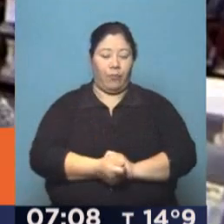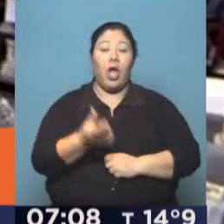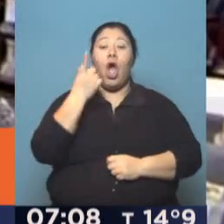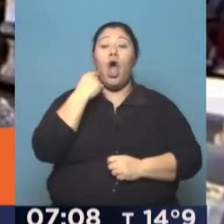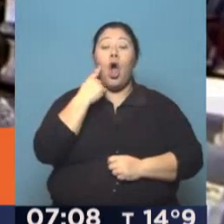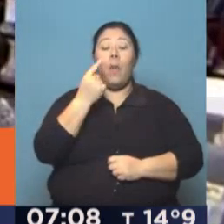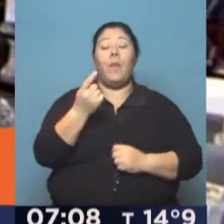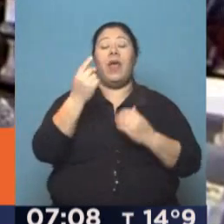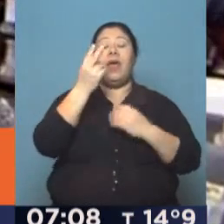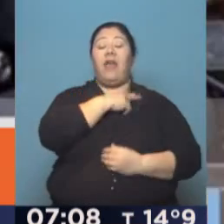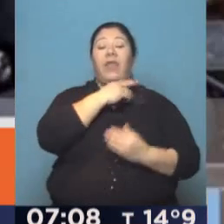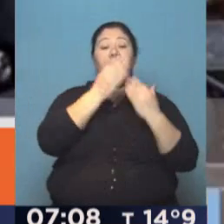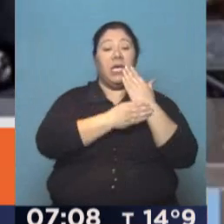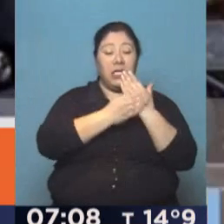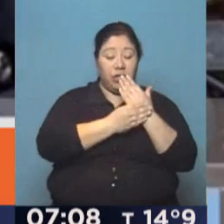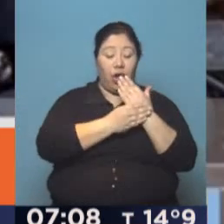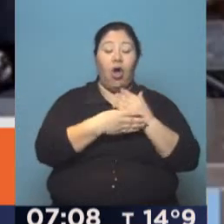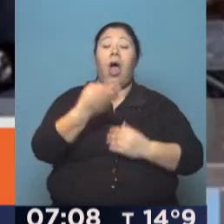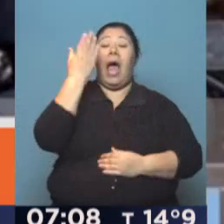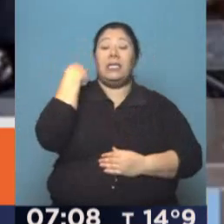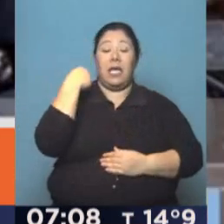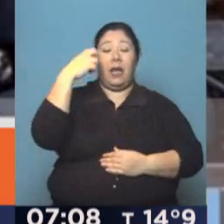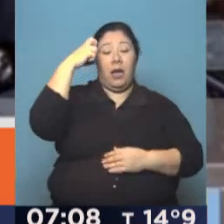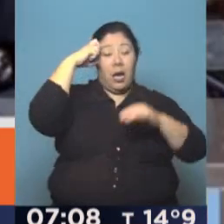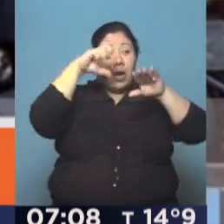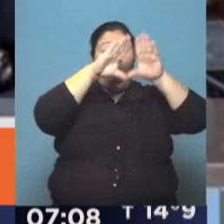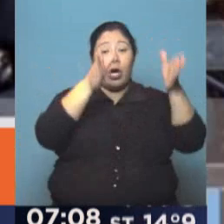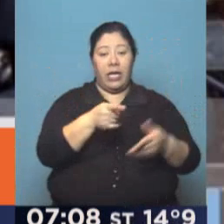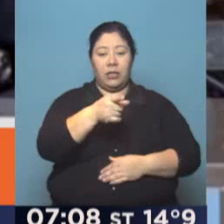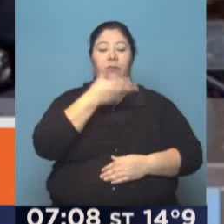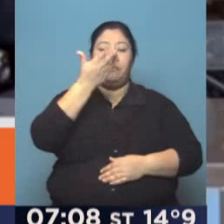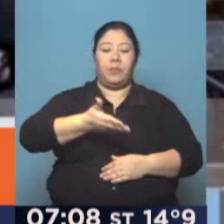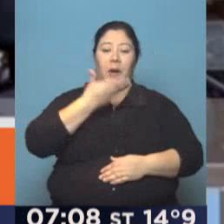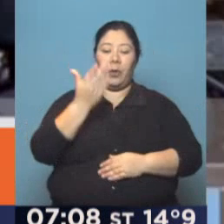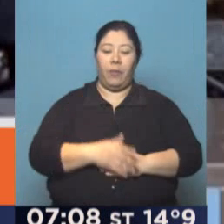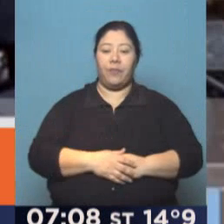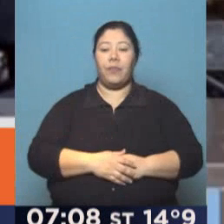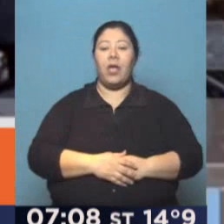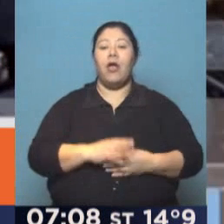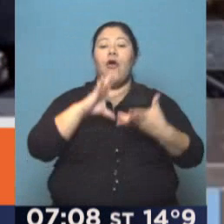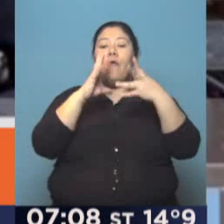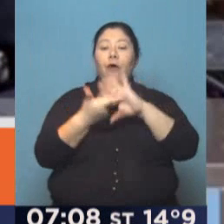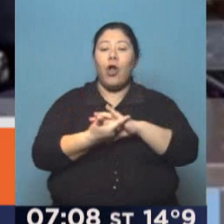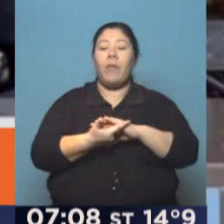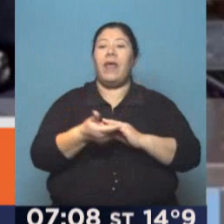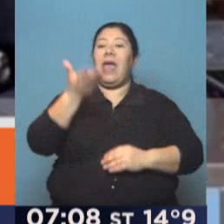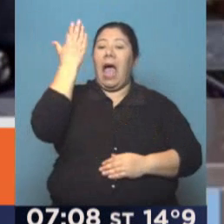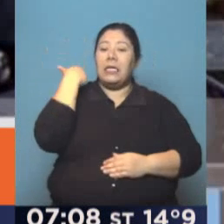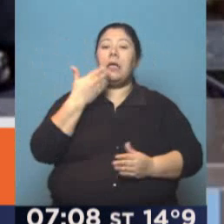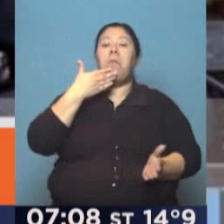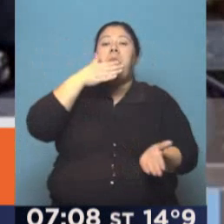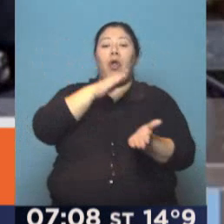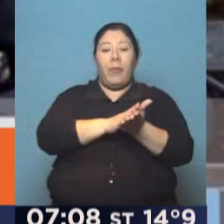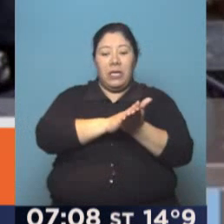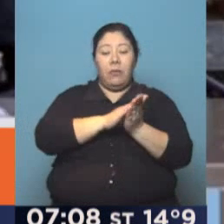Parlamento. La baja de la inflación hoy ya es indiscutida y está claro que el sendero de baja que habíamos prometido